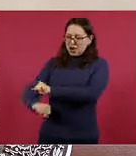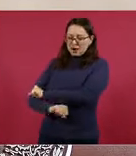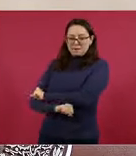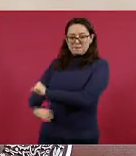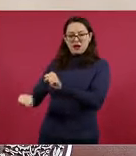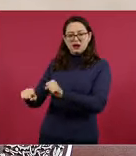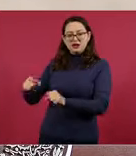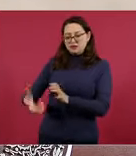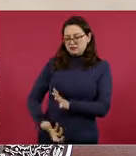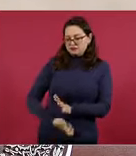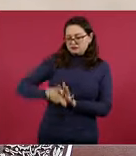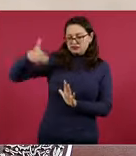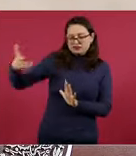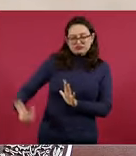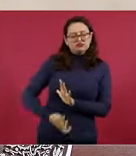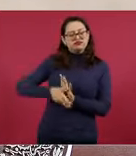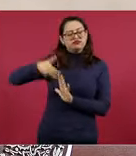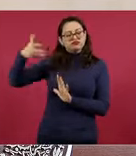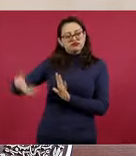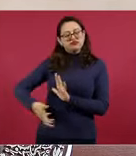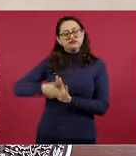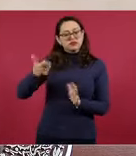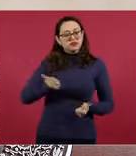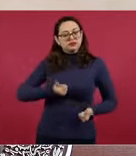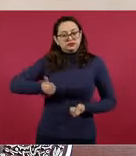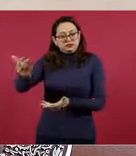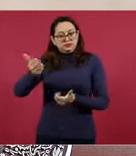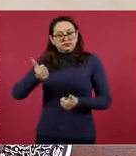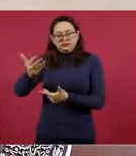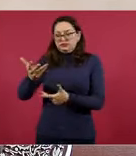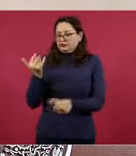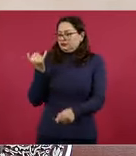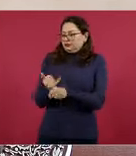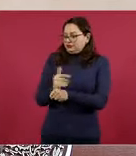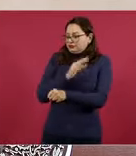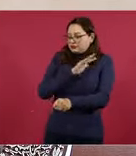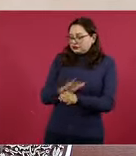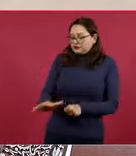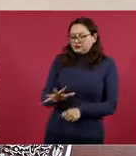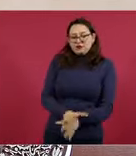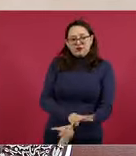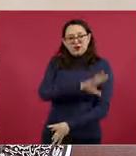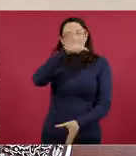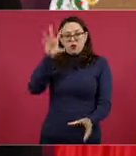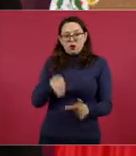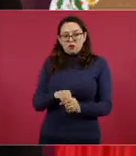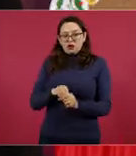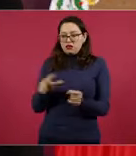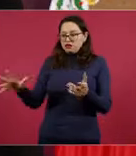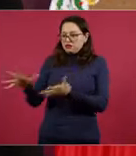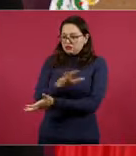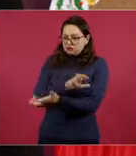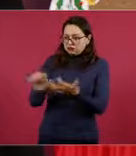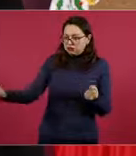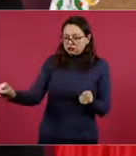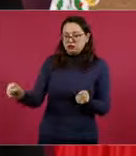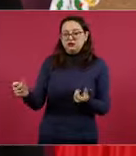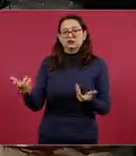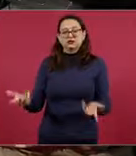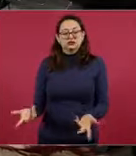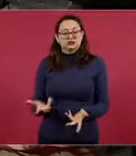estos materiales de construcción. Es una destrucción completa. Ellos sí están desforestando, ellos sí